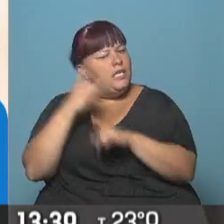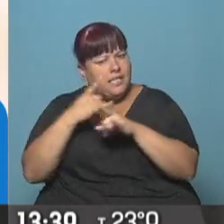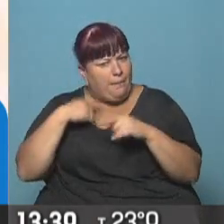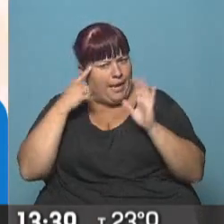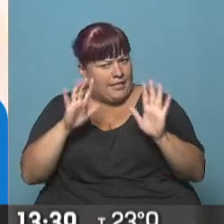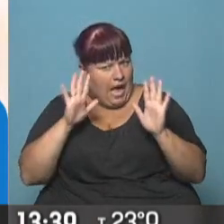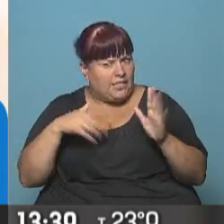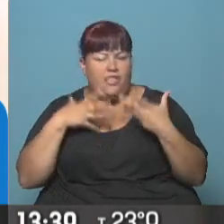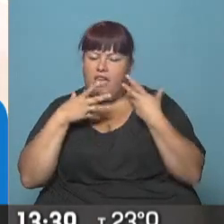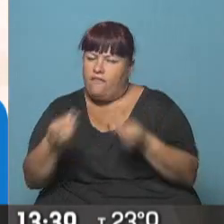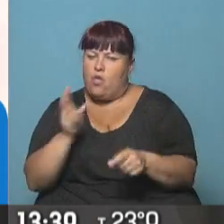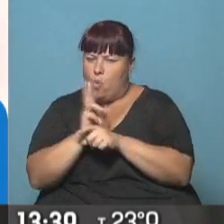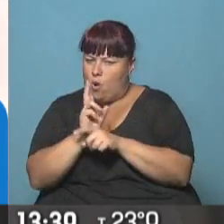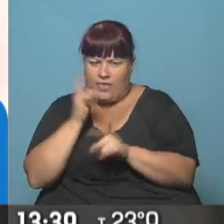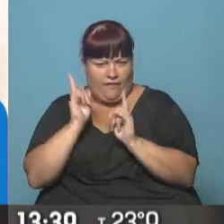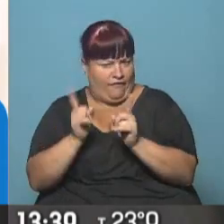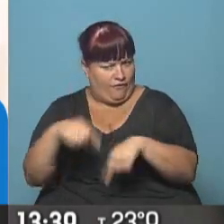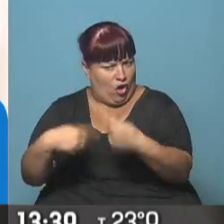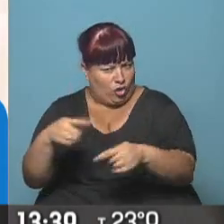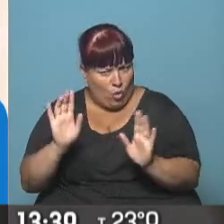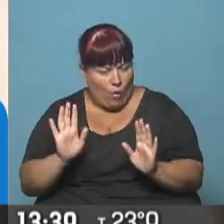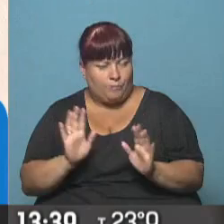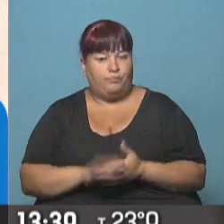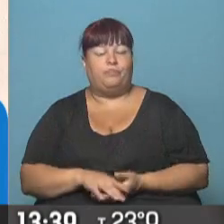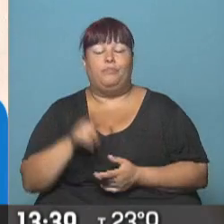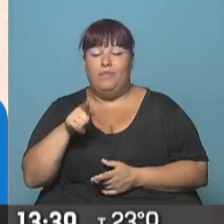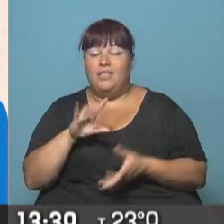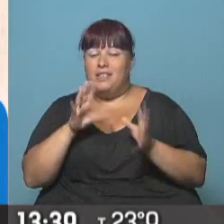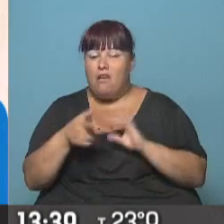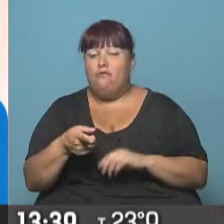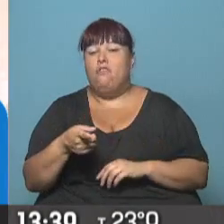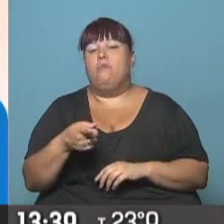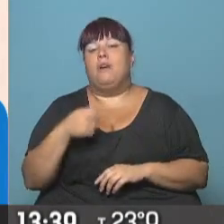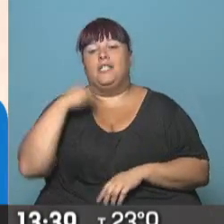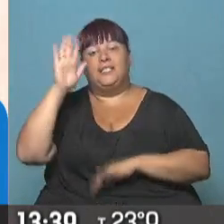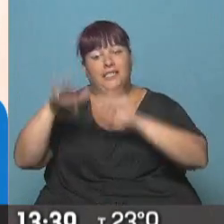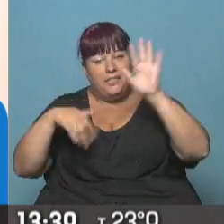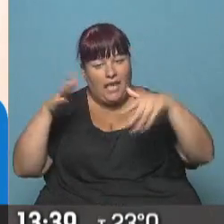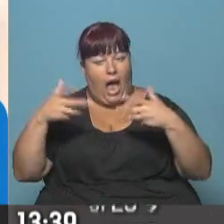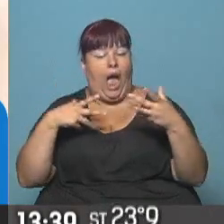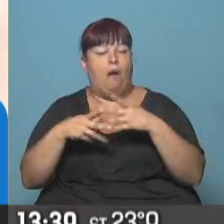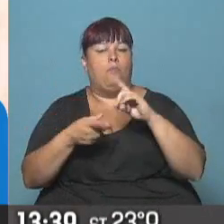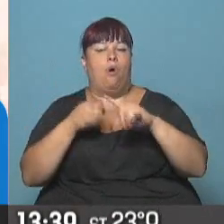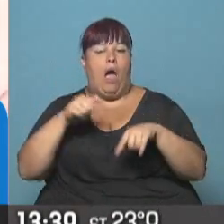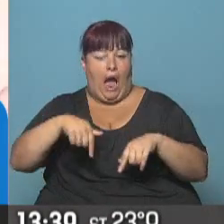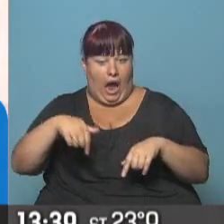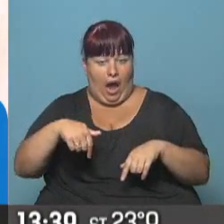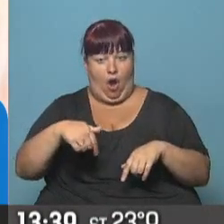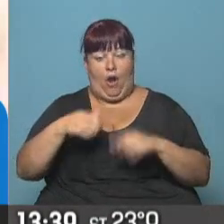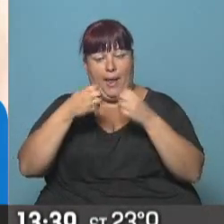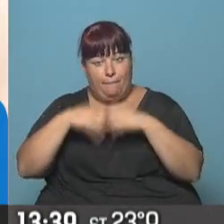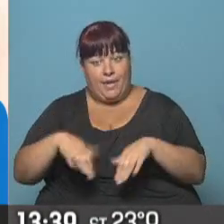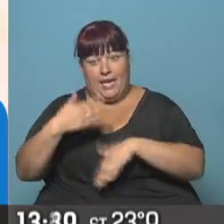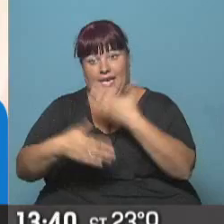creído así, lo hemos defendido y siempre los vamos a seguir defendiendo. Y en ese marco es una convocatoria que estamos haciendo ahora que se inicia